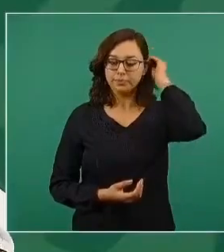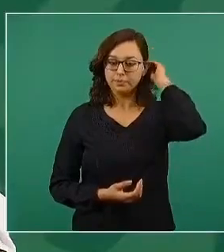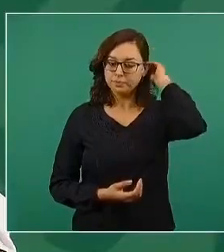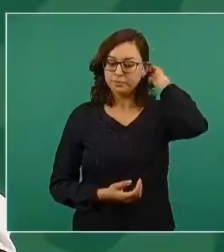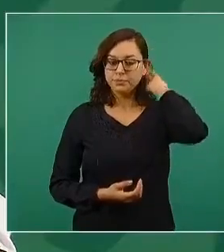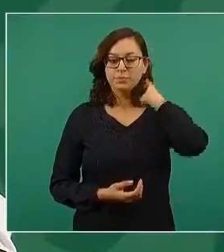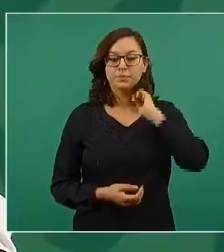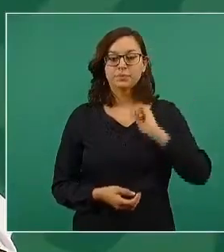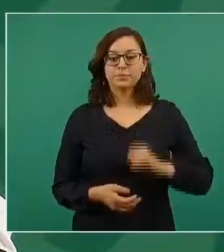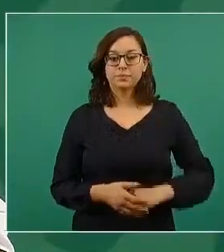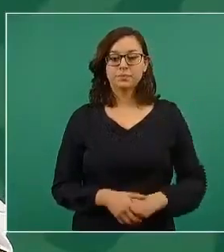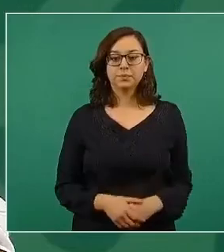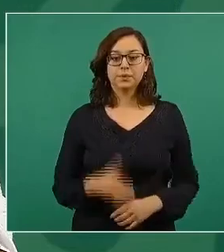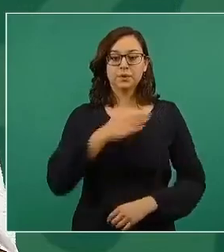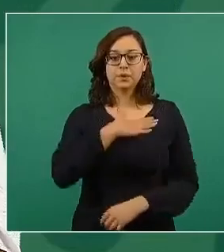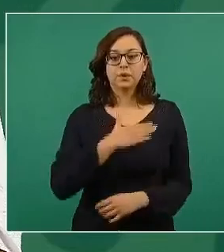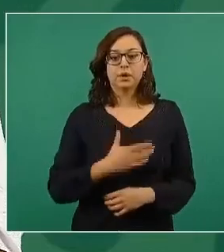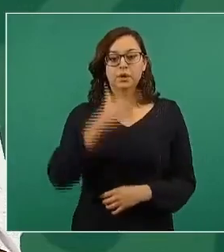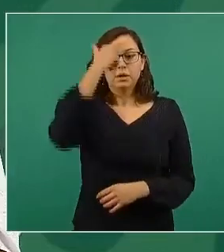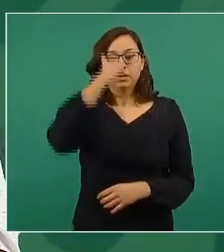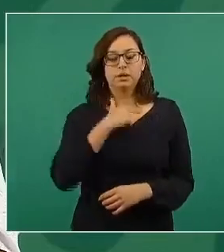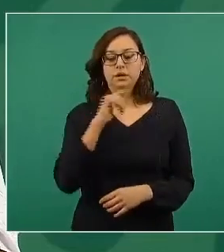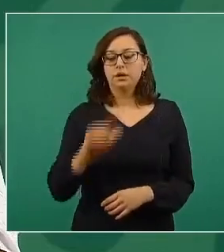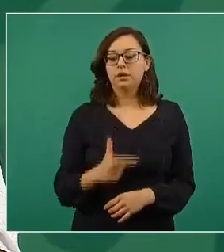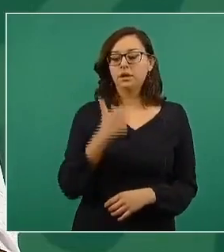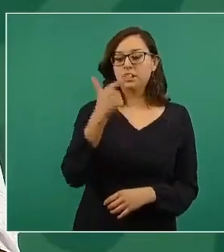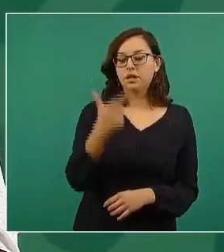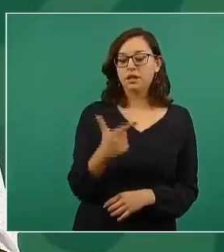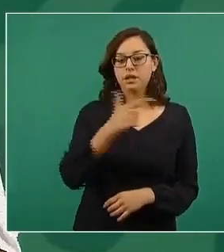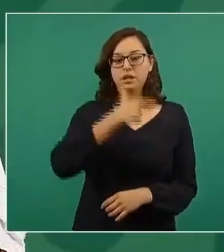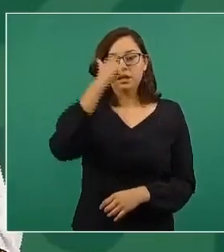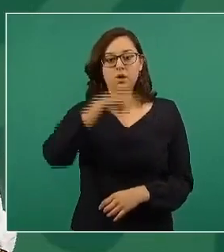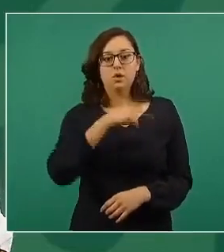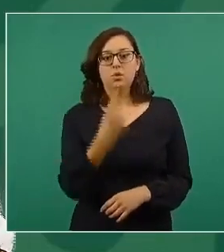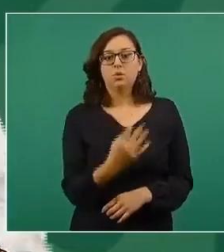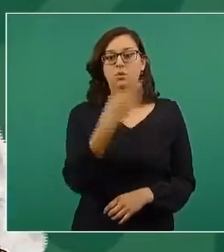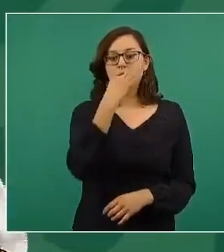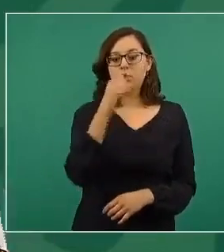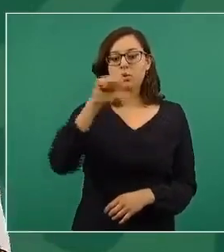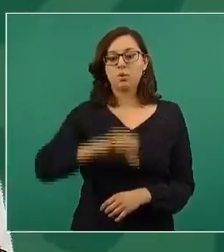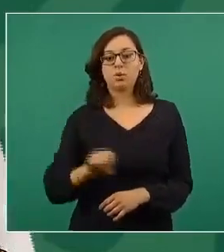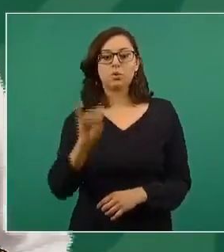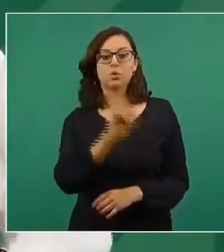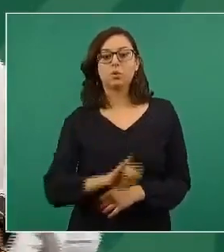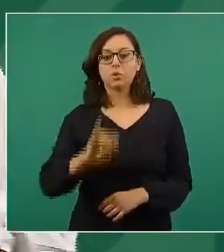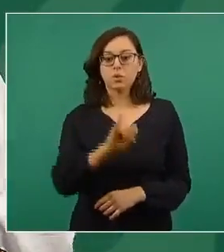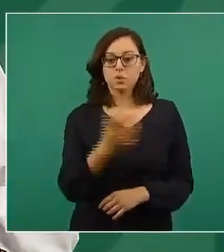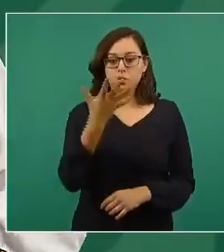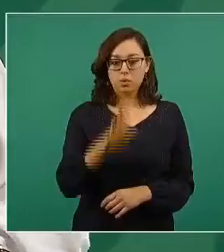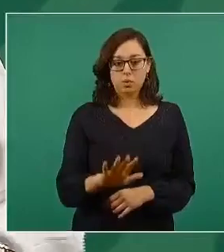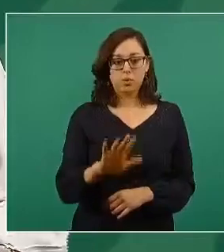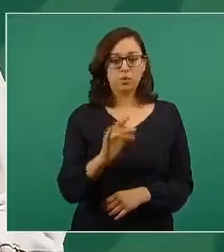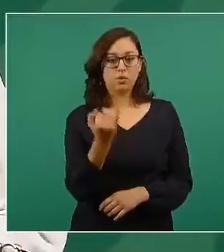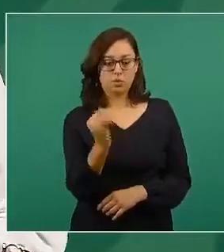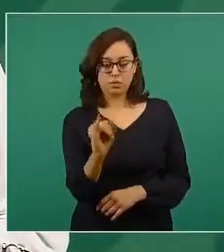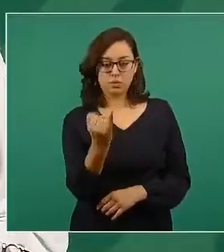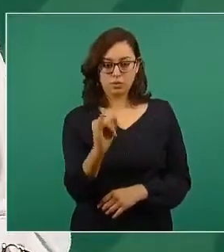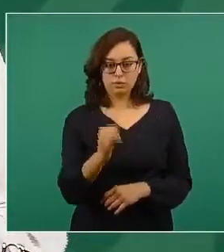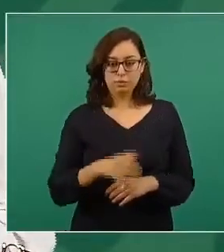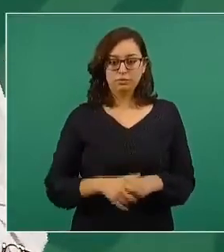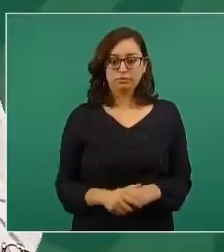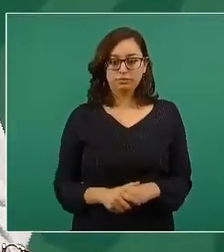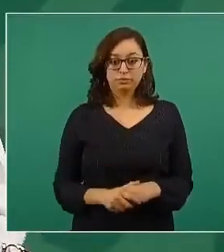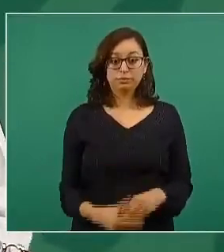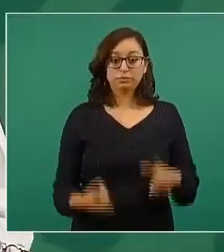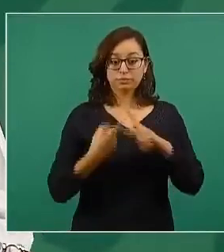Buenas noches. Son las 19:01 del jueves 10 de junio y vamos a iniciar